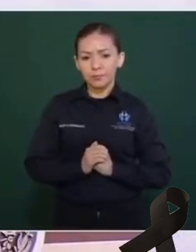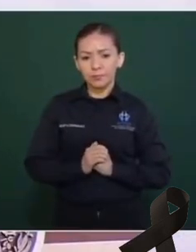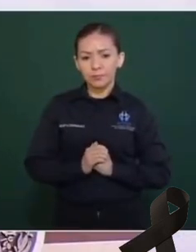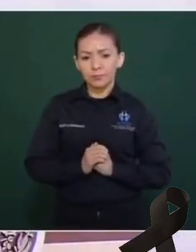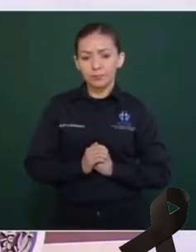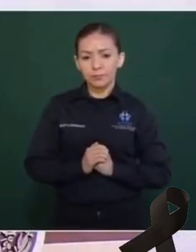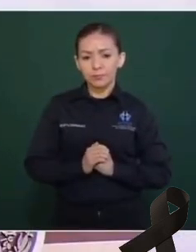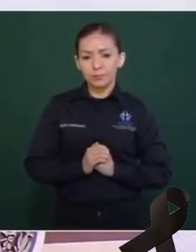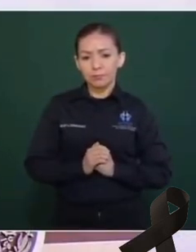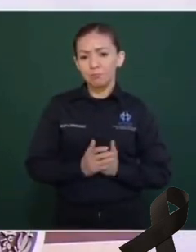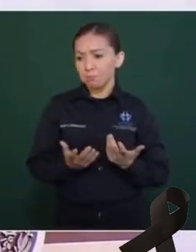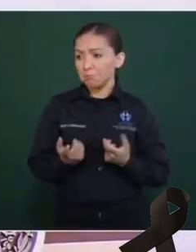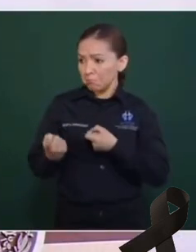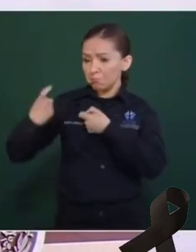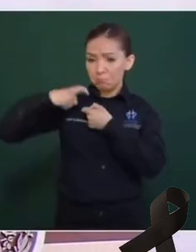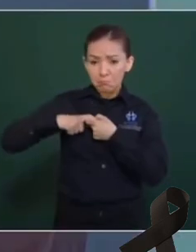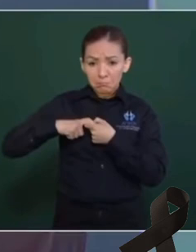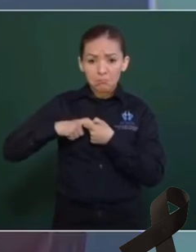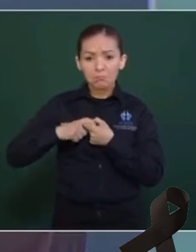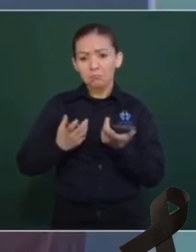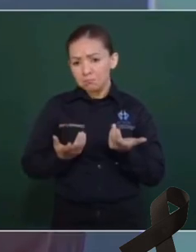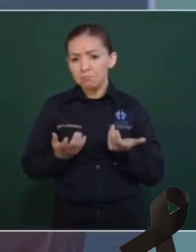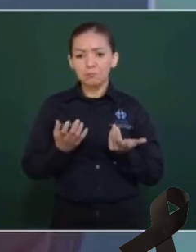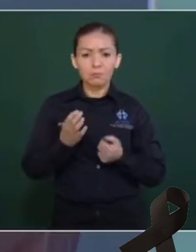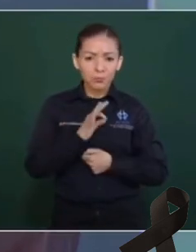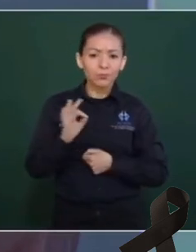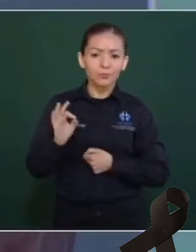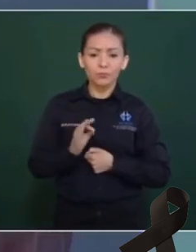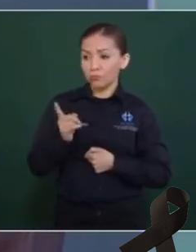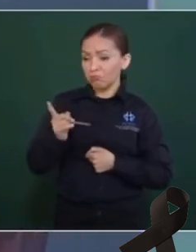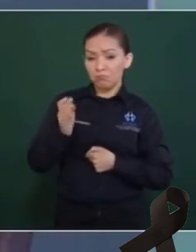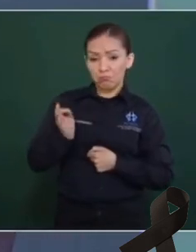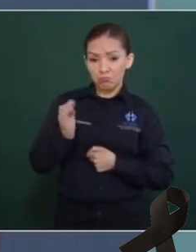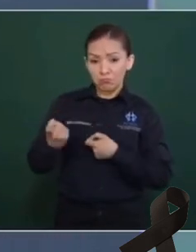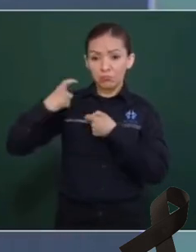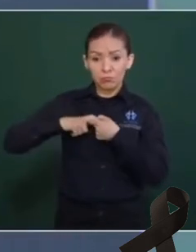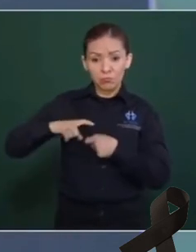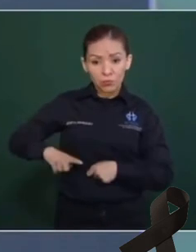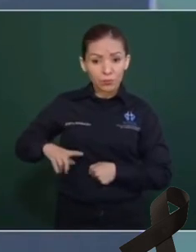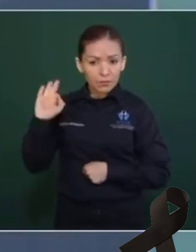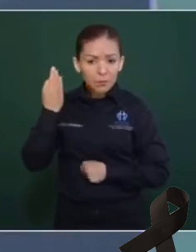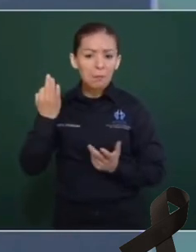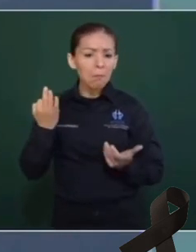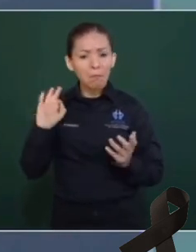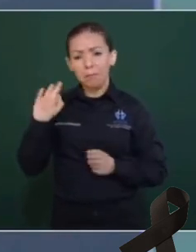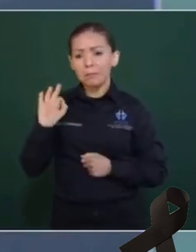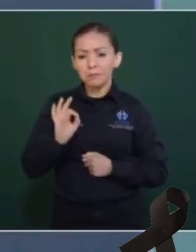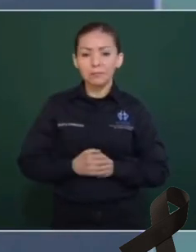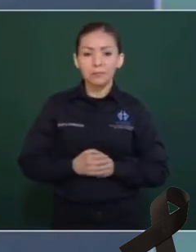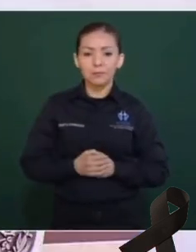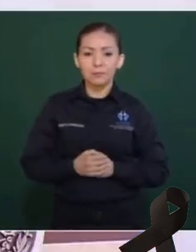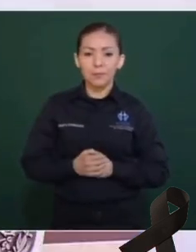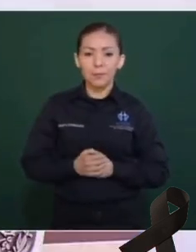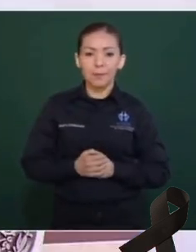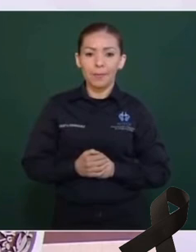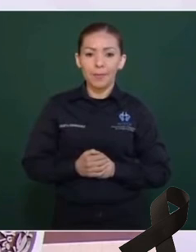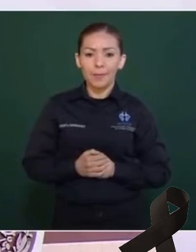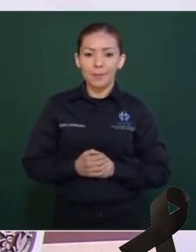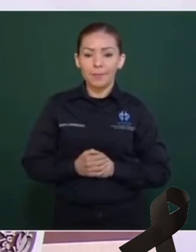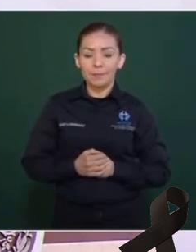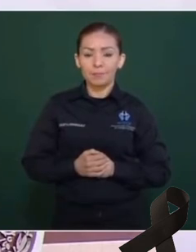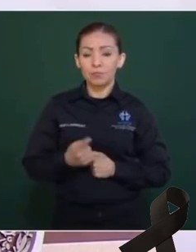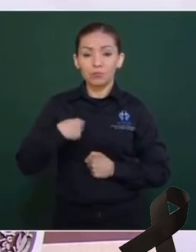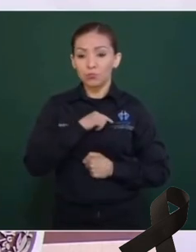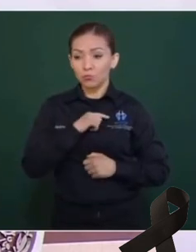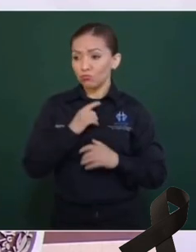descartamos el que pueda este aceptar trabajar con el gobierno federal pero no hemos